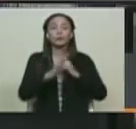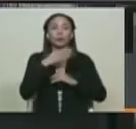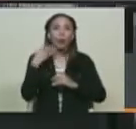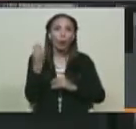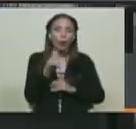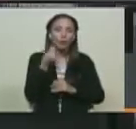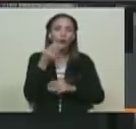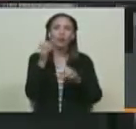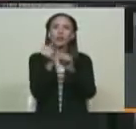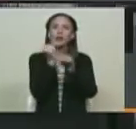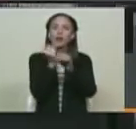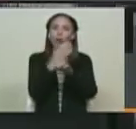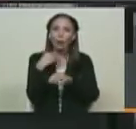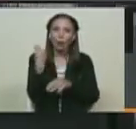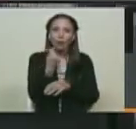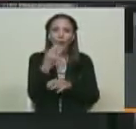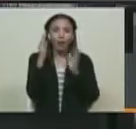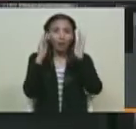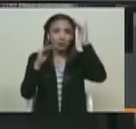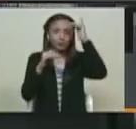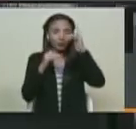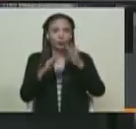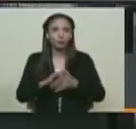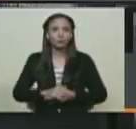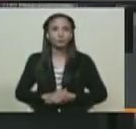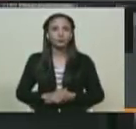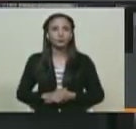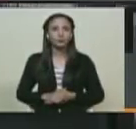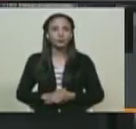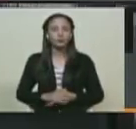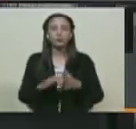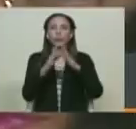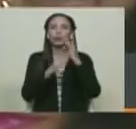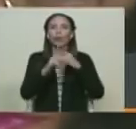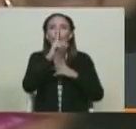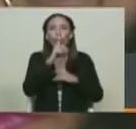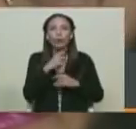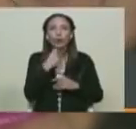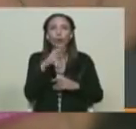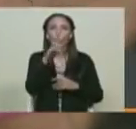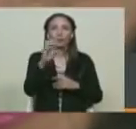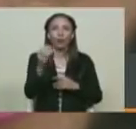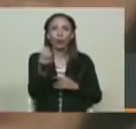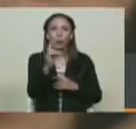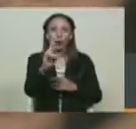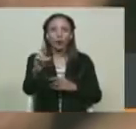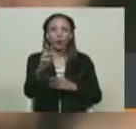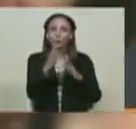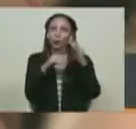del Plan Chamba Juvenil en la vanguardia, para que la aplicación del BQR nos permita ir